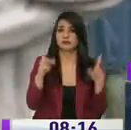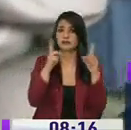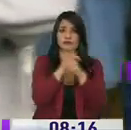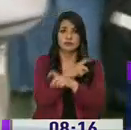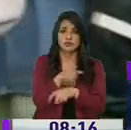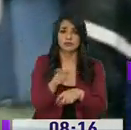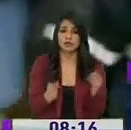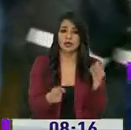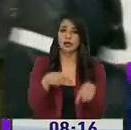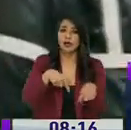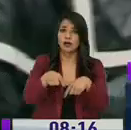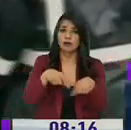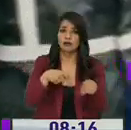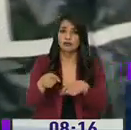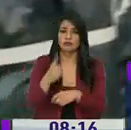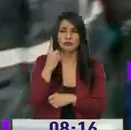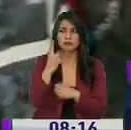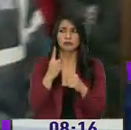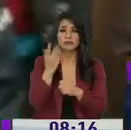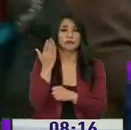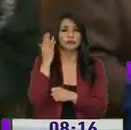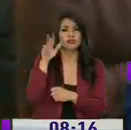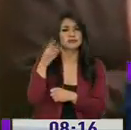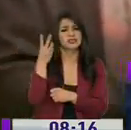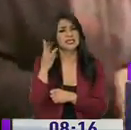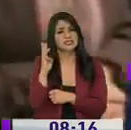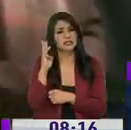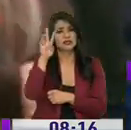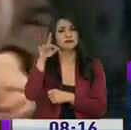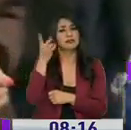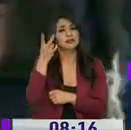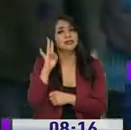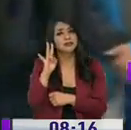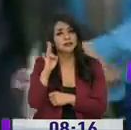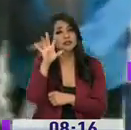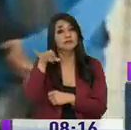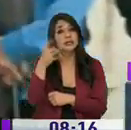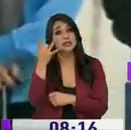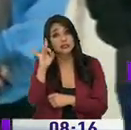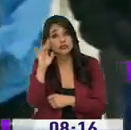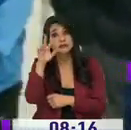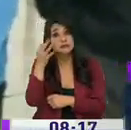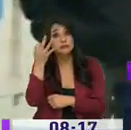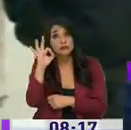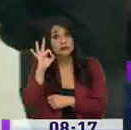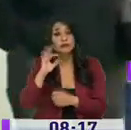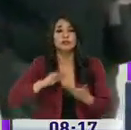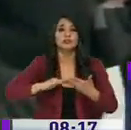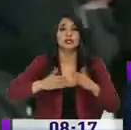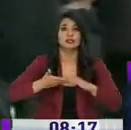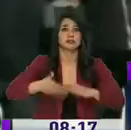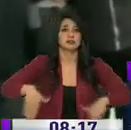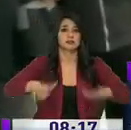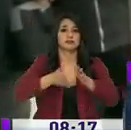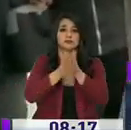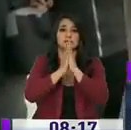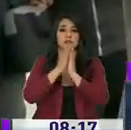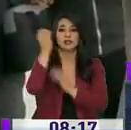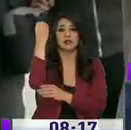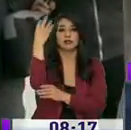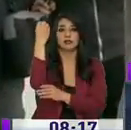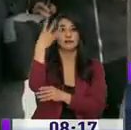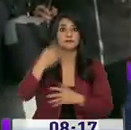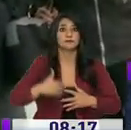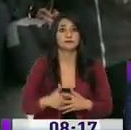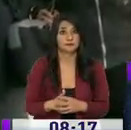posible que desde casi el año 2016, 2017 la comunidad esté solicitando los semáforos y miren cuánto tiempo ha pasado